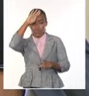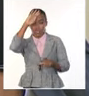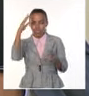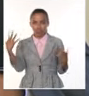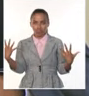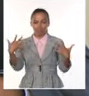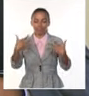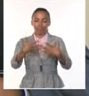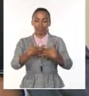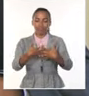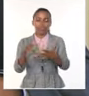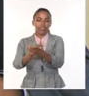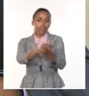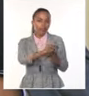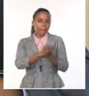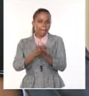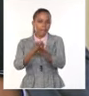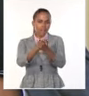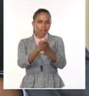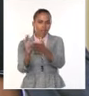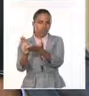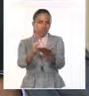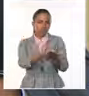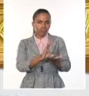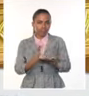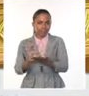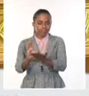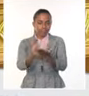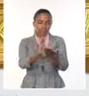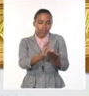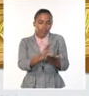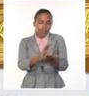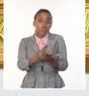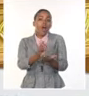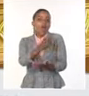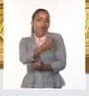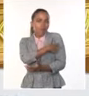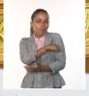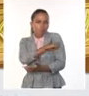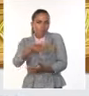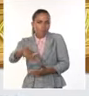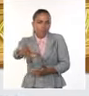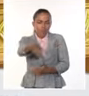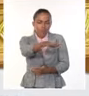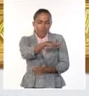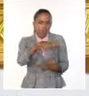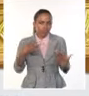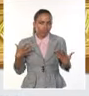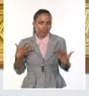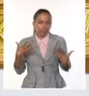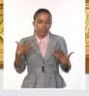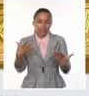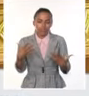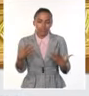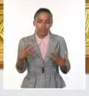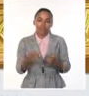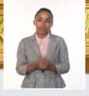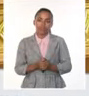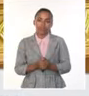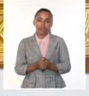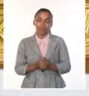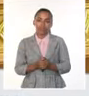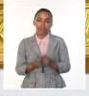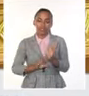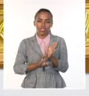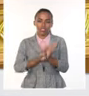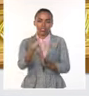de amistad y cooperación a que el pueblo cubano debe tanto de su desarrollo social y humano.